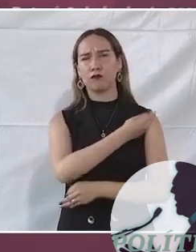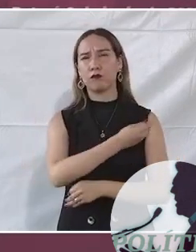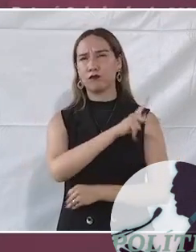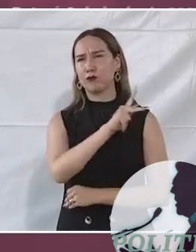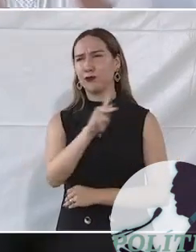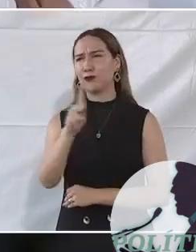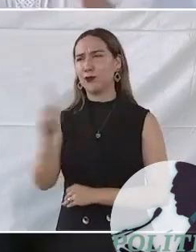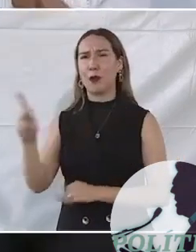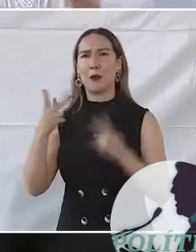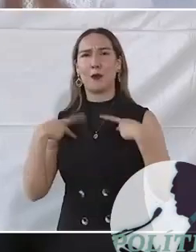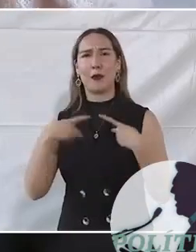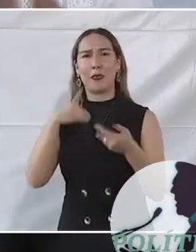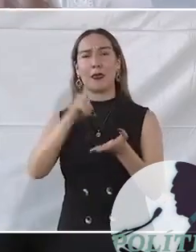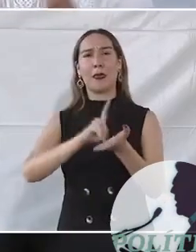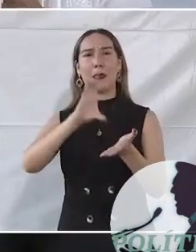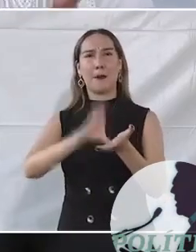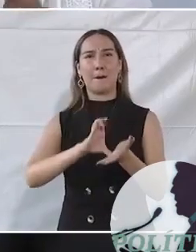todos los discapacitados.